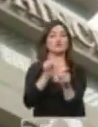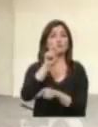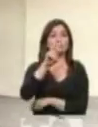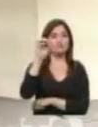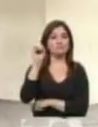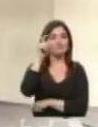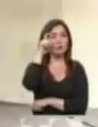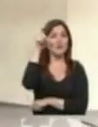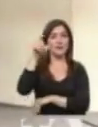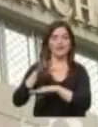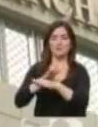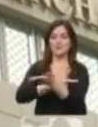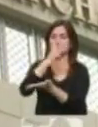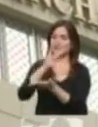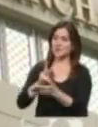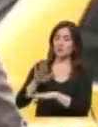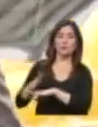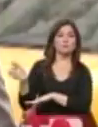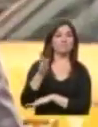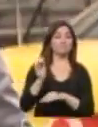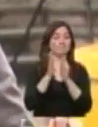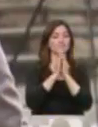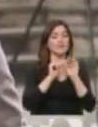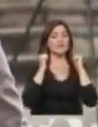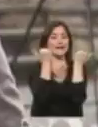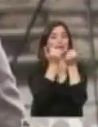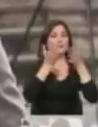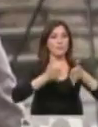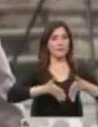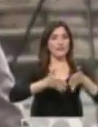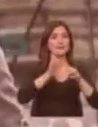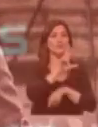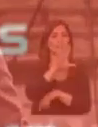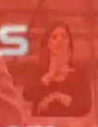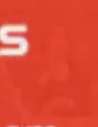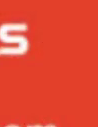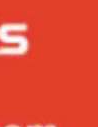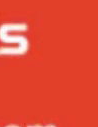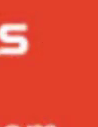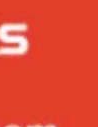citados por la Fiscalía de Pichincha por pedido de la asambleísta oficialista Rosana Alvarado.